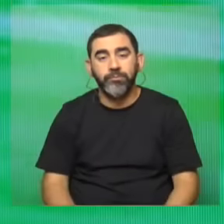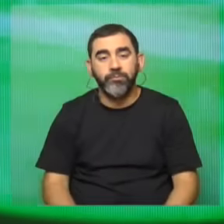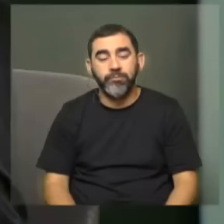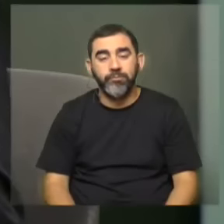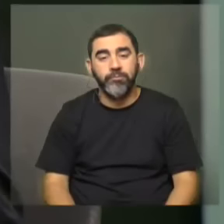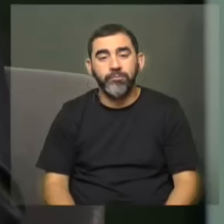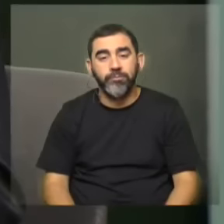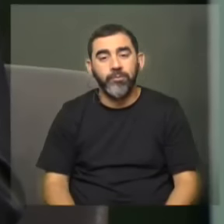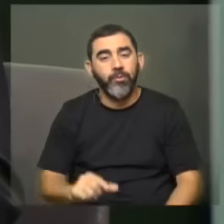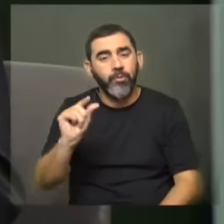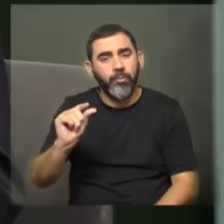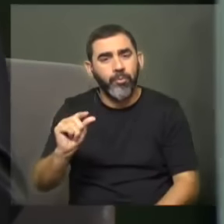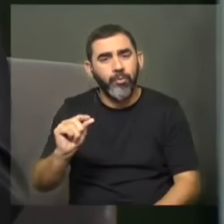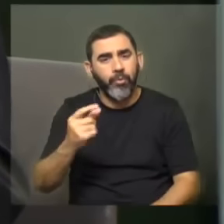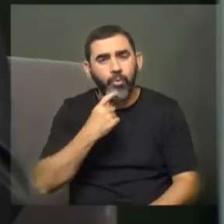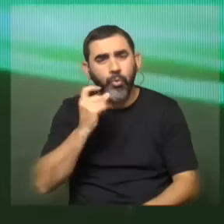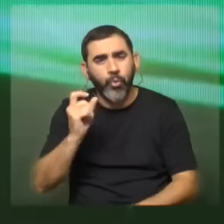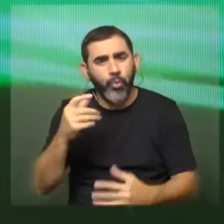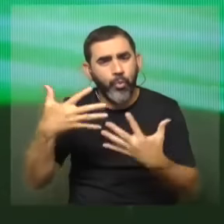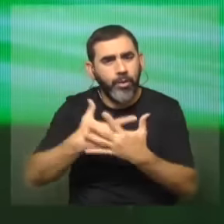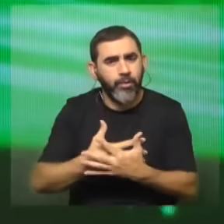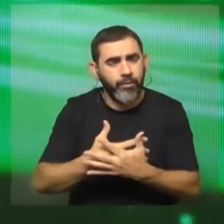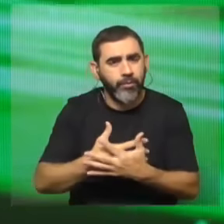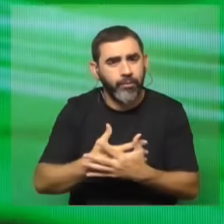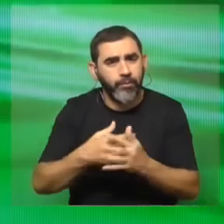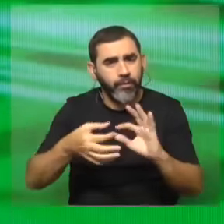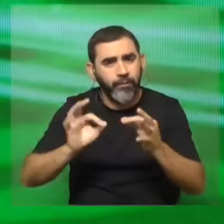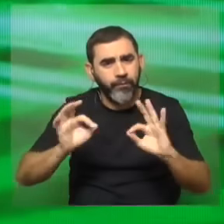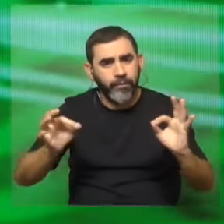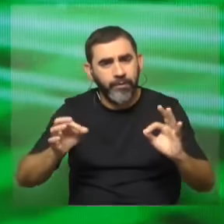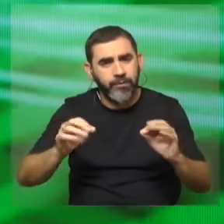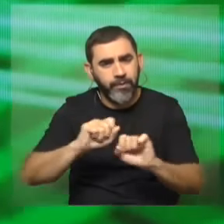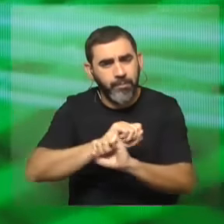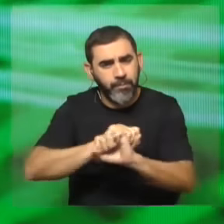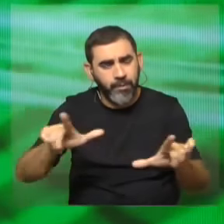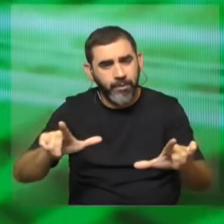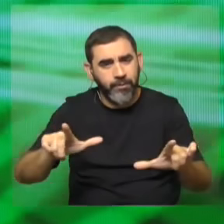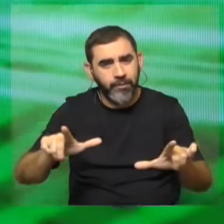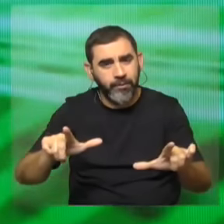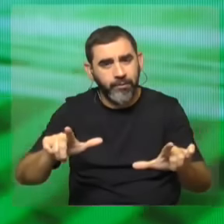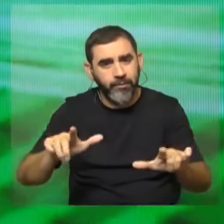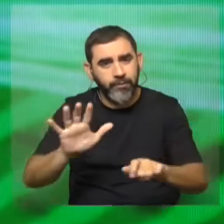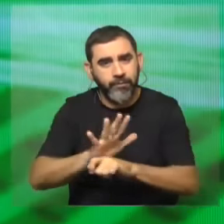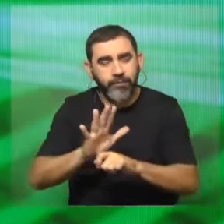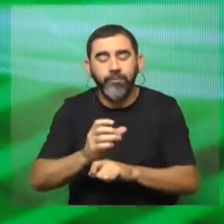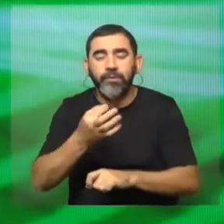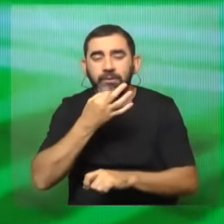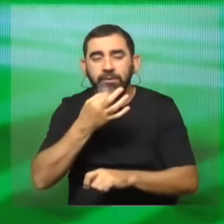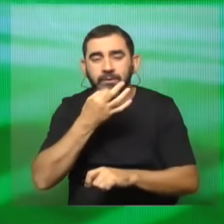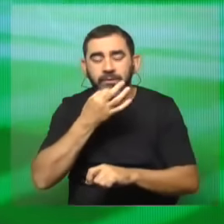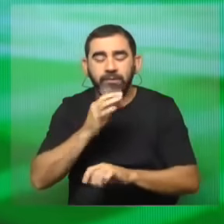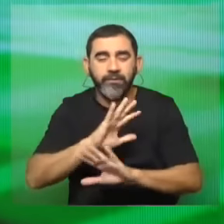todos si la pasan mal los Colorados No no eso es una frase descontextualizada que lo tomo como es una broma de c